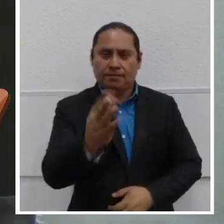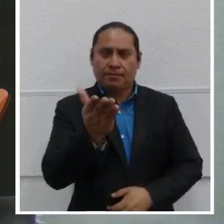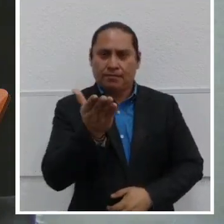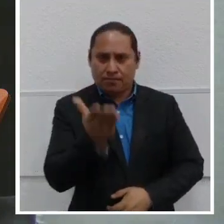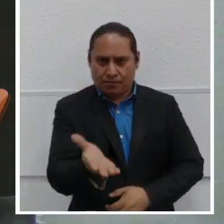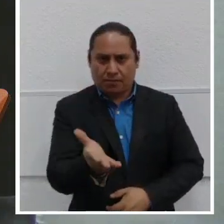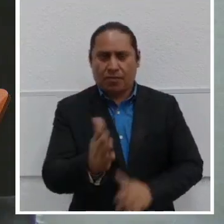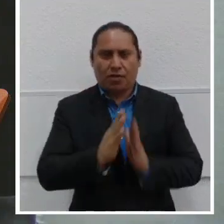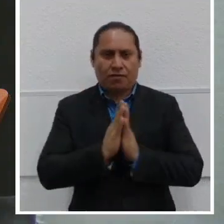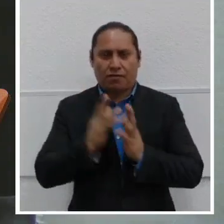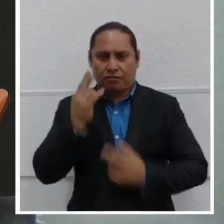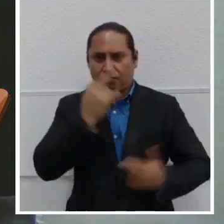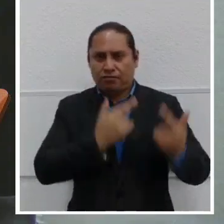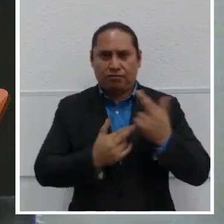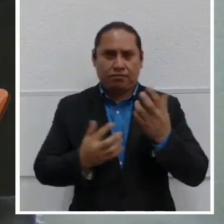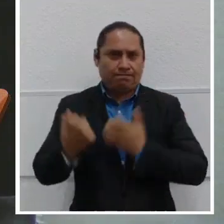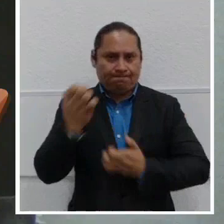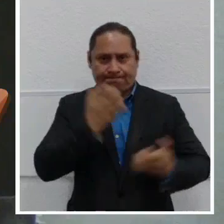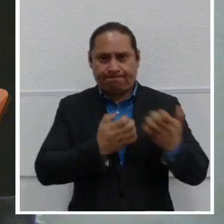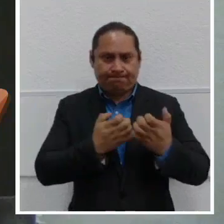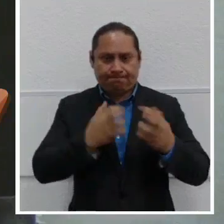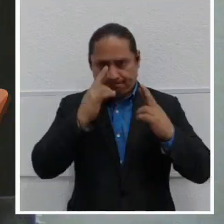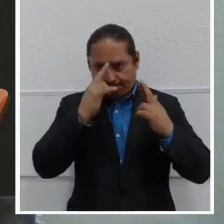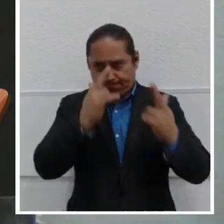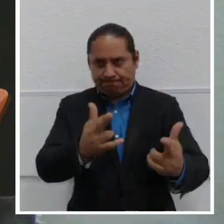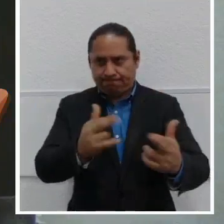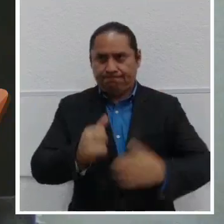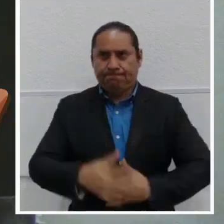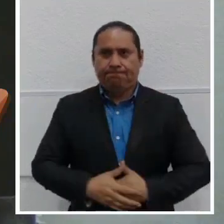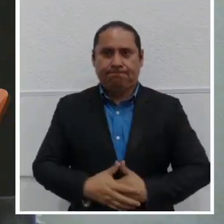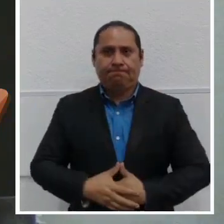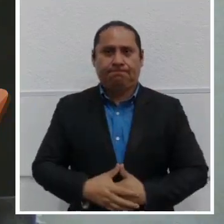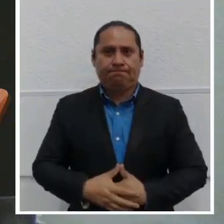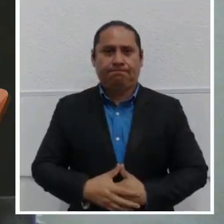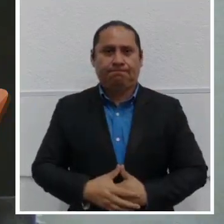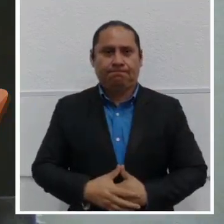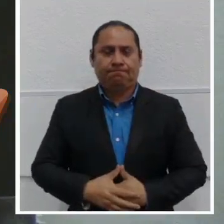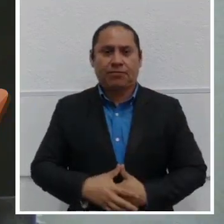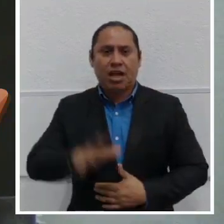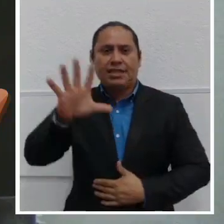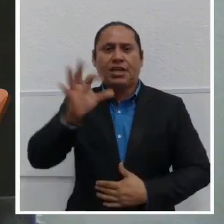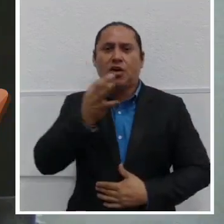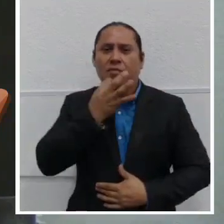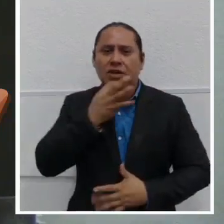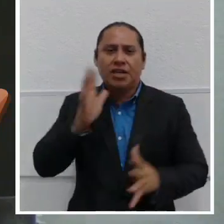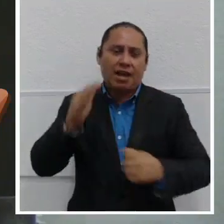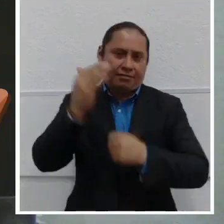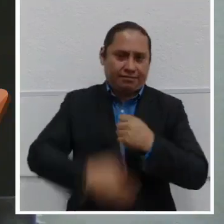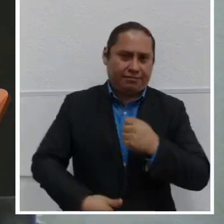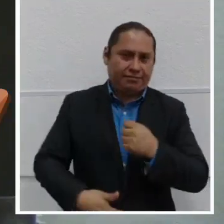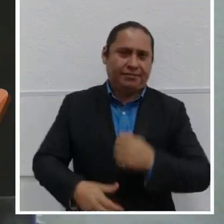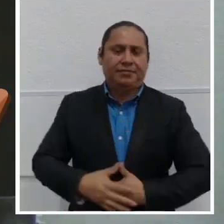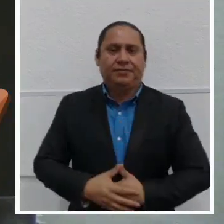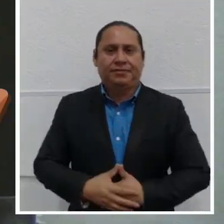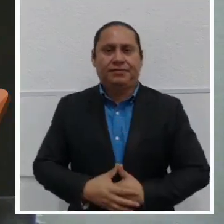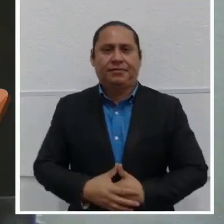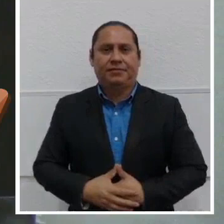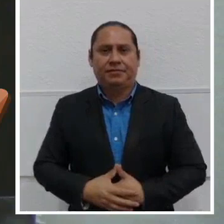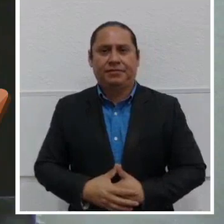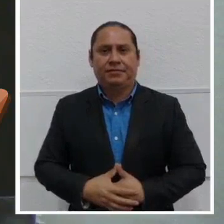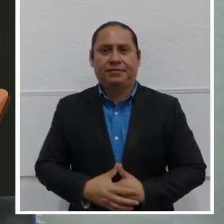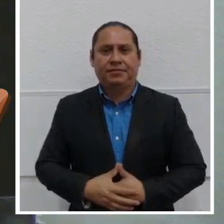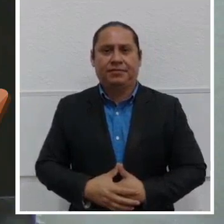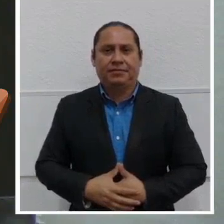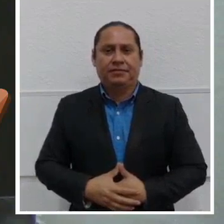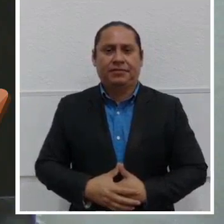se pueda analizar compañera con todo respeto tiempo de cinco minutos ha concluido por lo que les Solicito concluya su